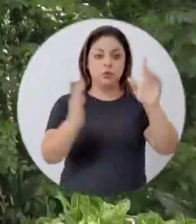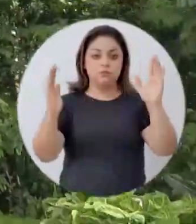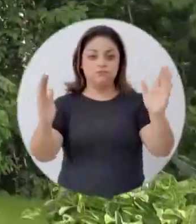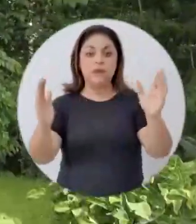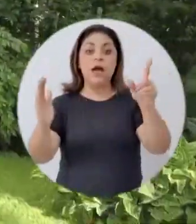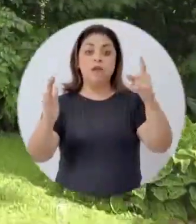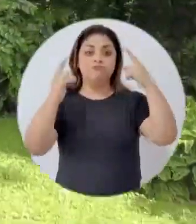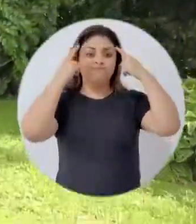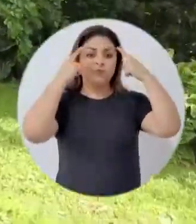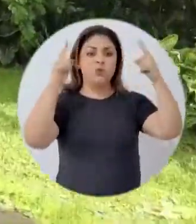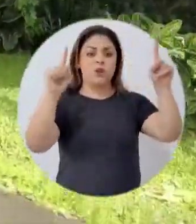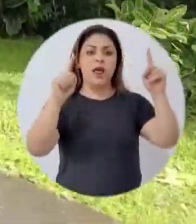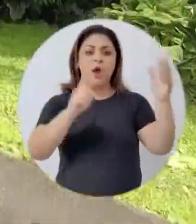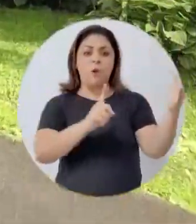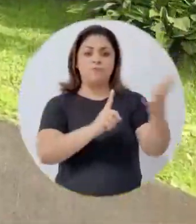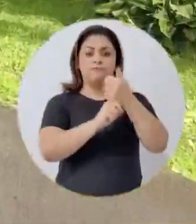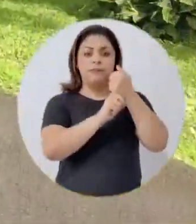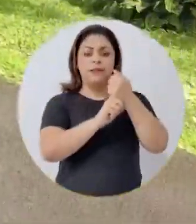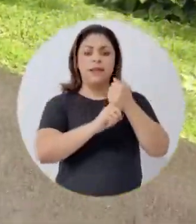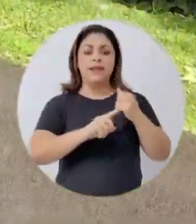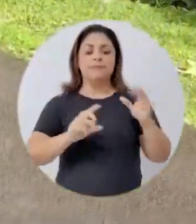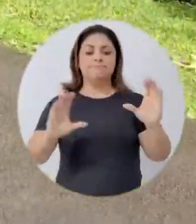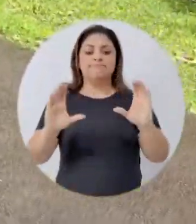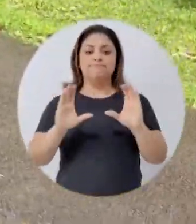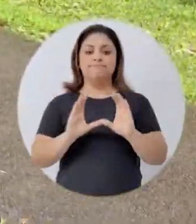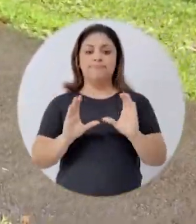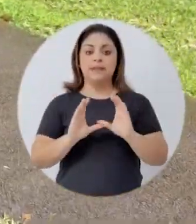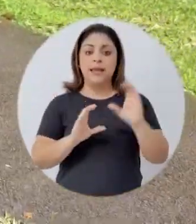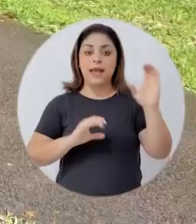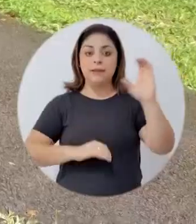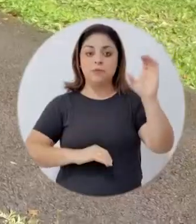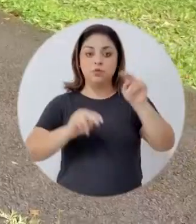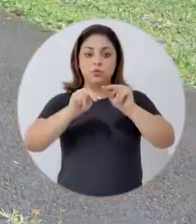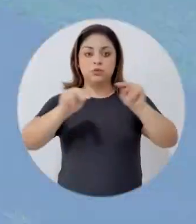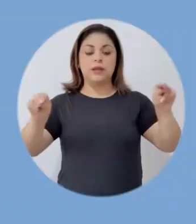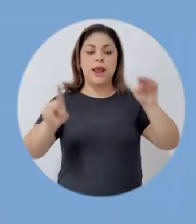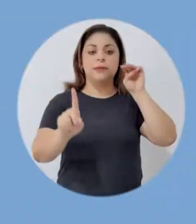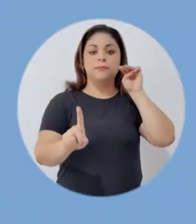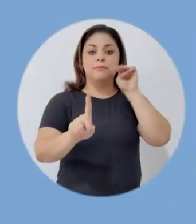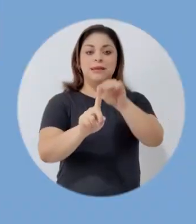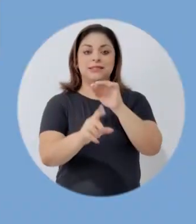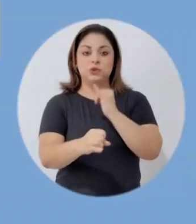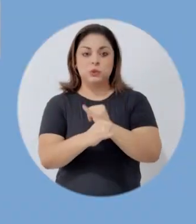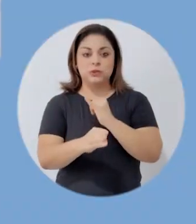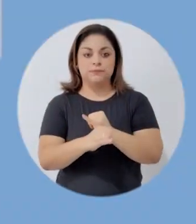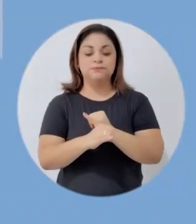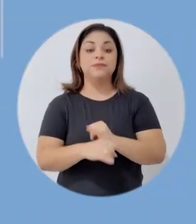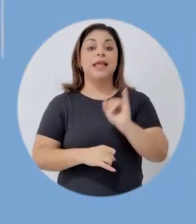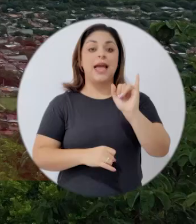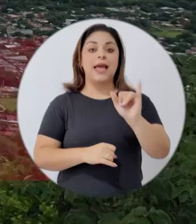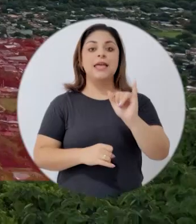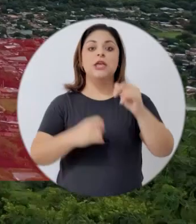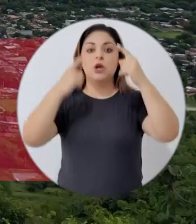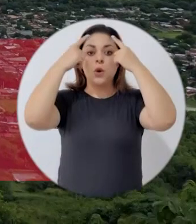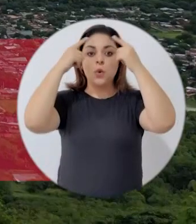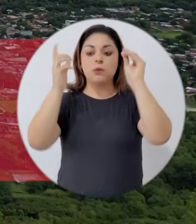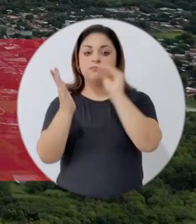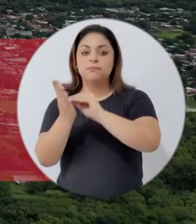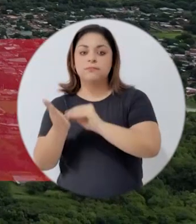2017-2021 obtener el reconocimiento carbono neutral como una meta institucional. Para esto se